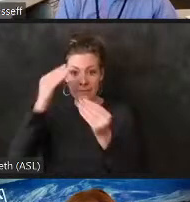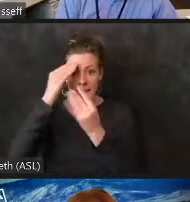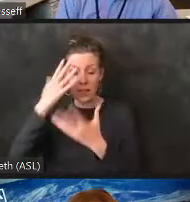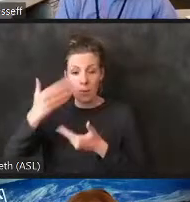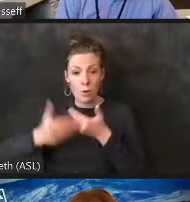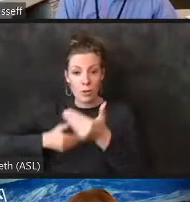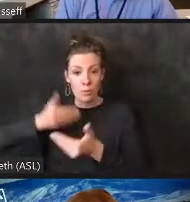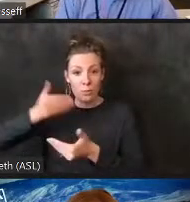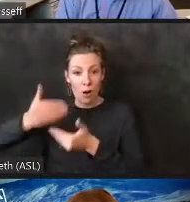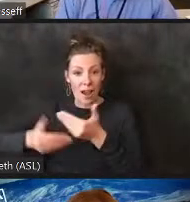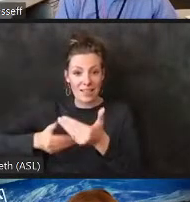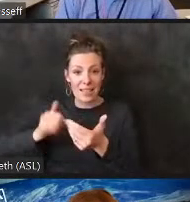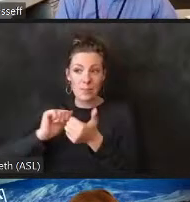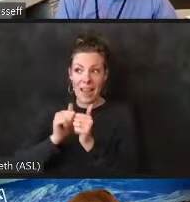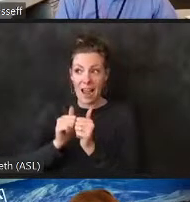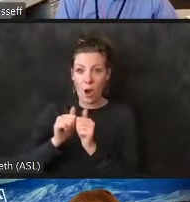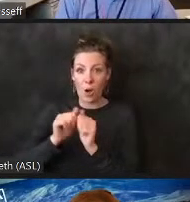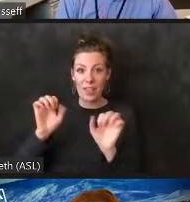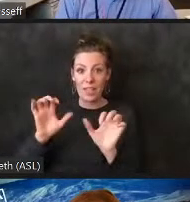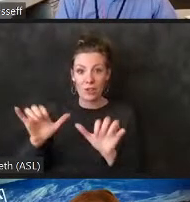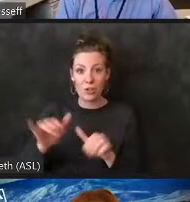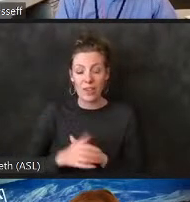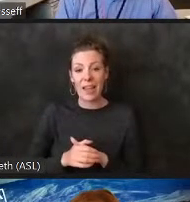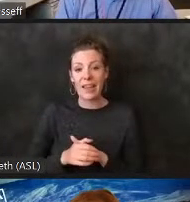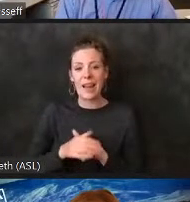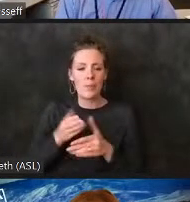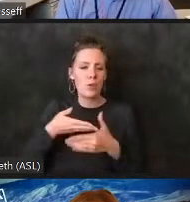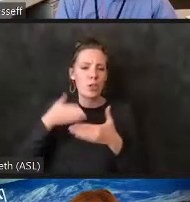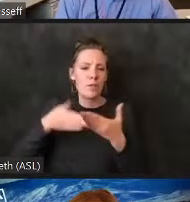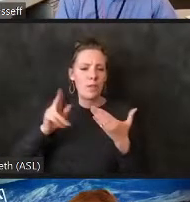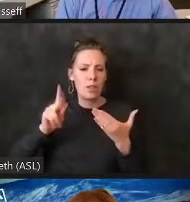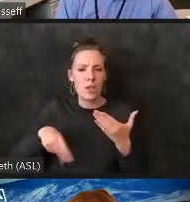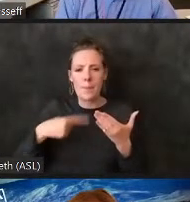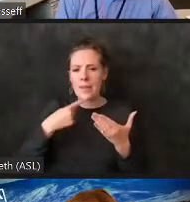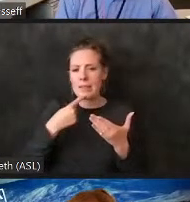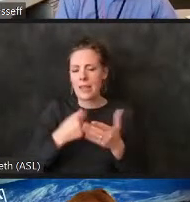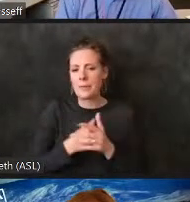Y hemos tratado de alcanzar a nuestros pacientes, dejarles saber.